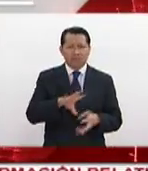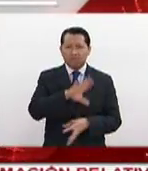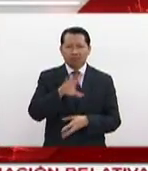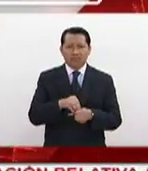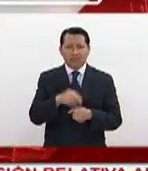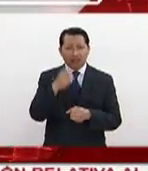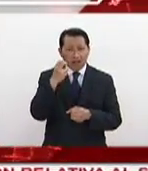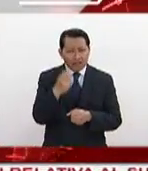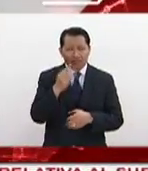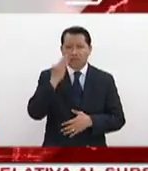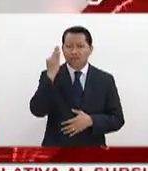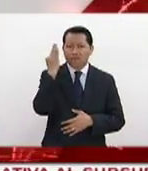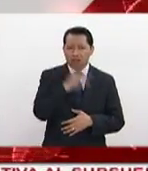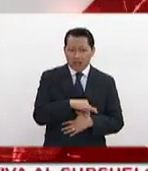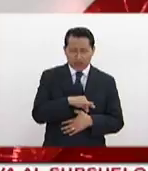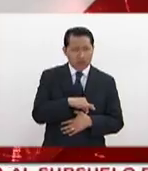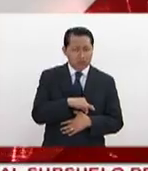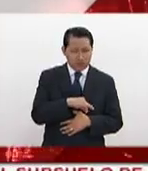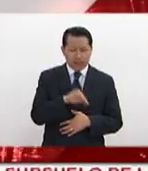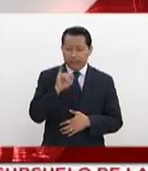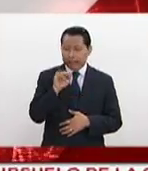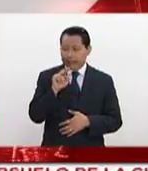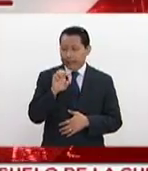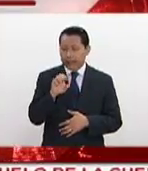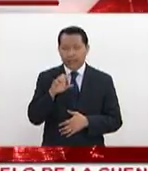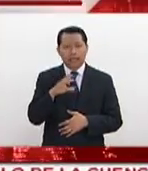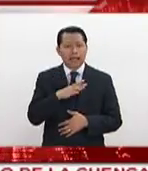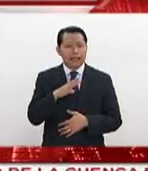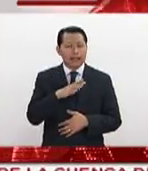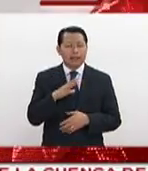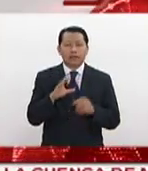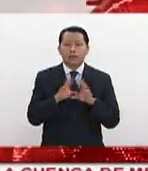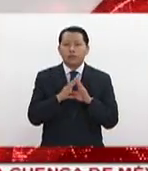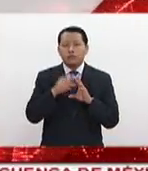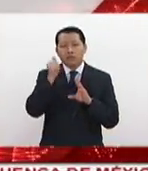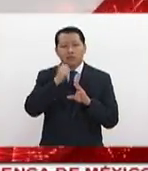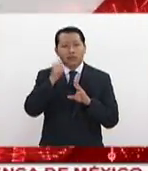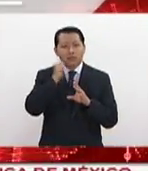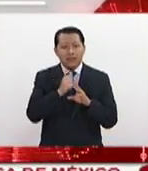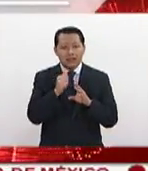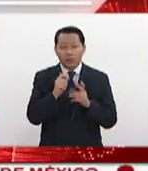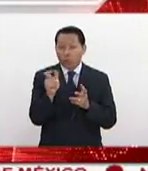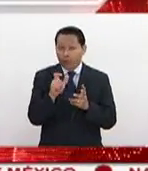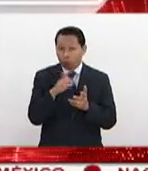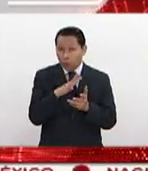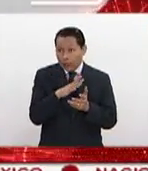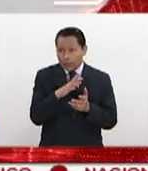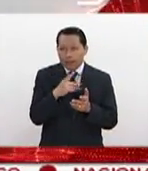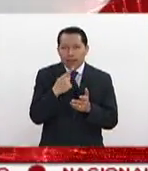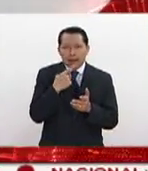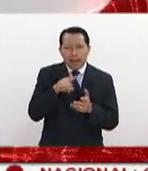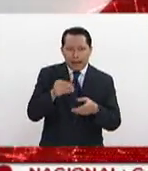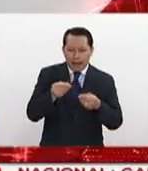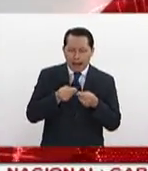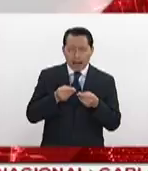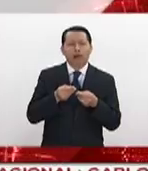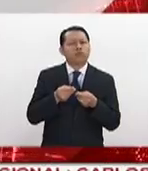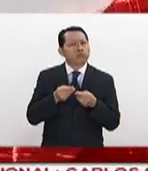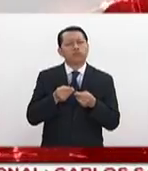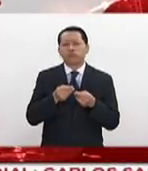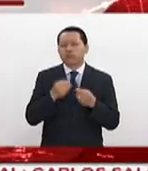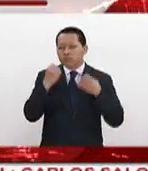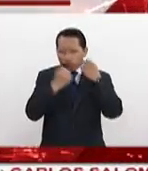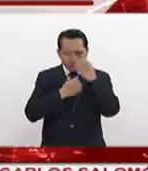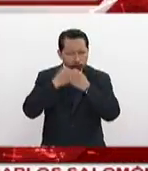y absolutamente falso. El Instituto Nacional Electoral siempre, cuando se recibe una queja, la